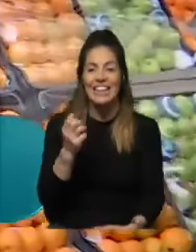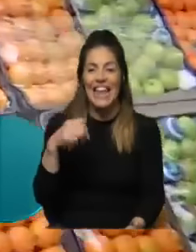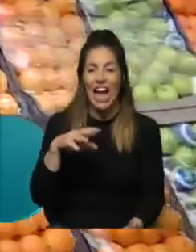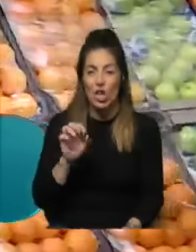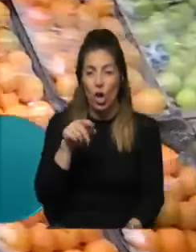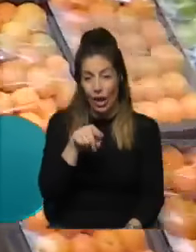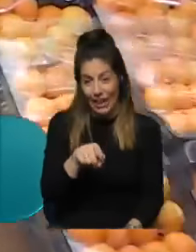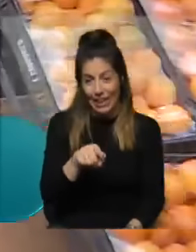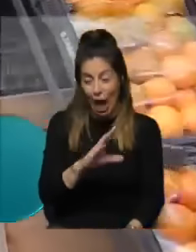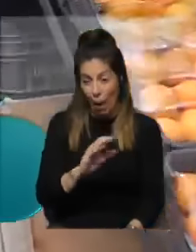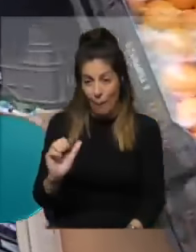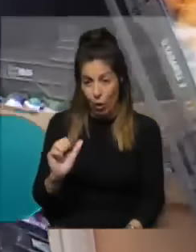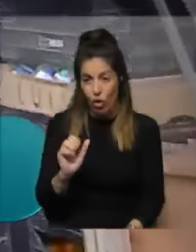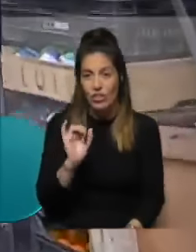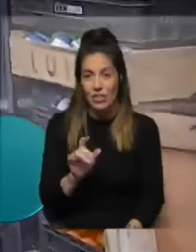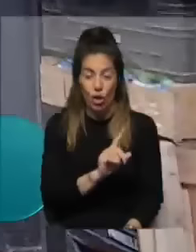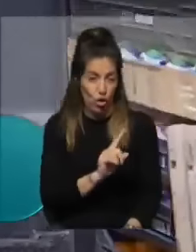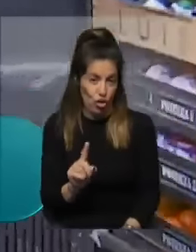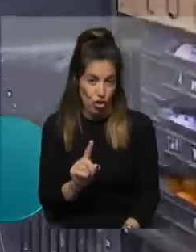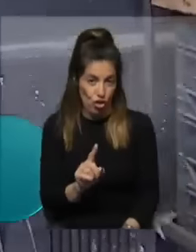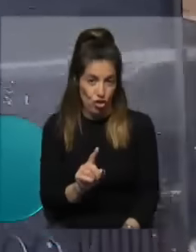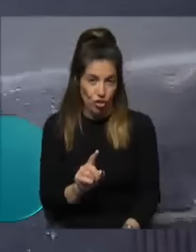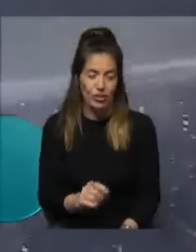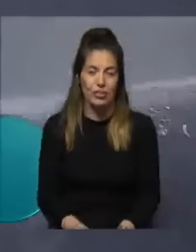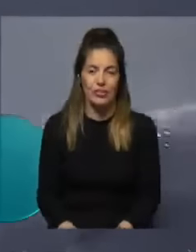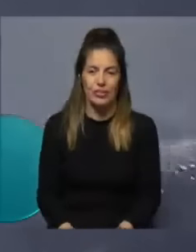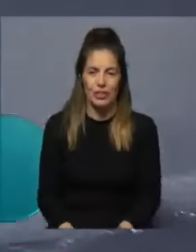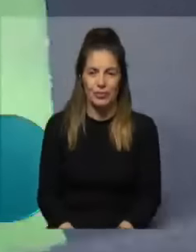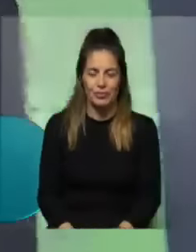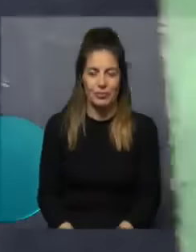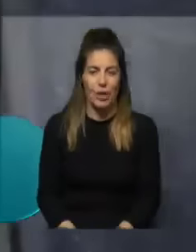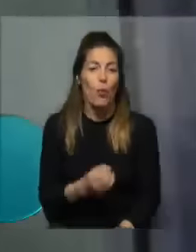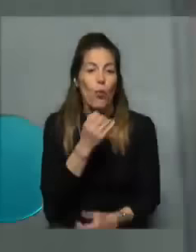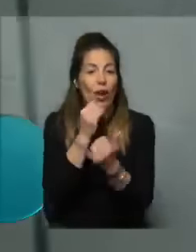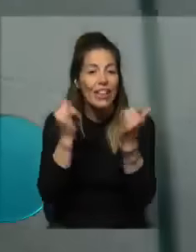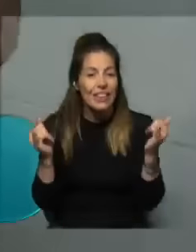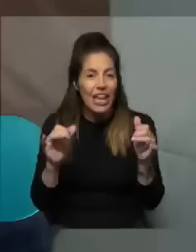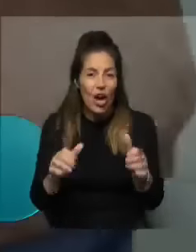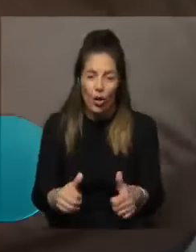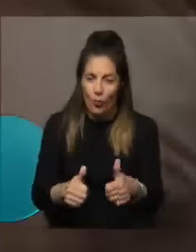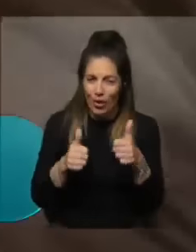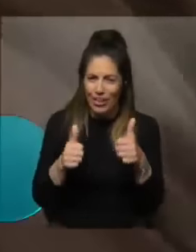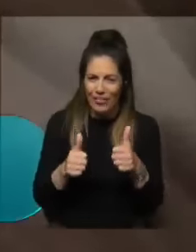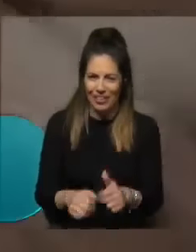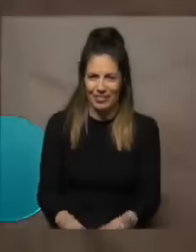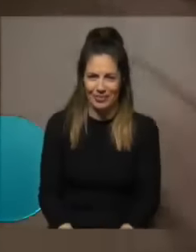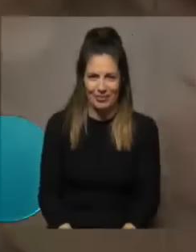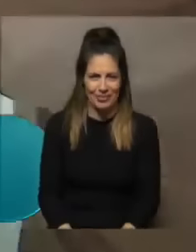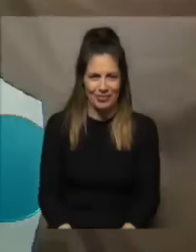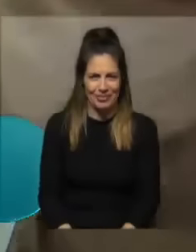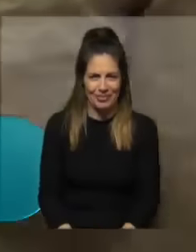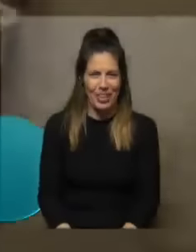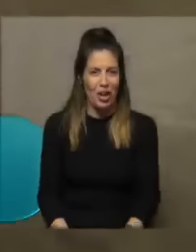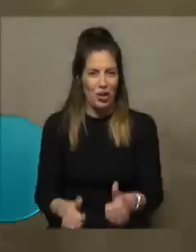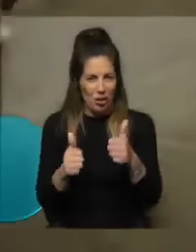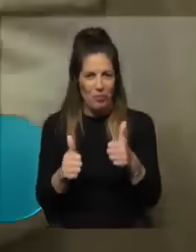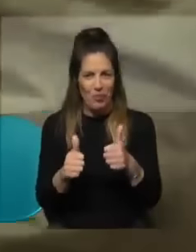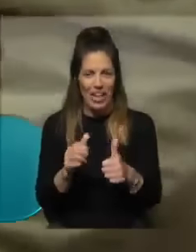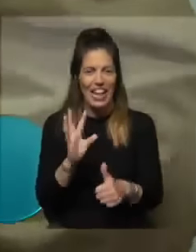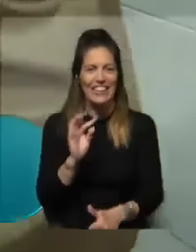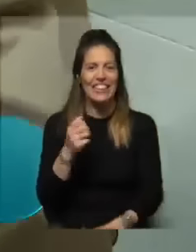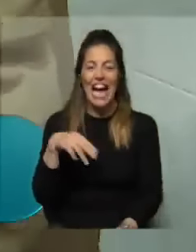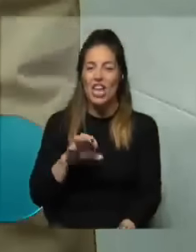peluquero, claramente. Y si no, te puede hacer recortecito, capaz, ya que estamos. Buen día, ¿cómo le va? ¿Cómo la va llevando, Tano?